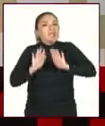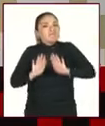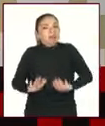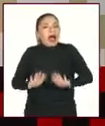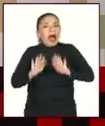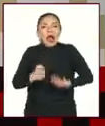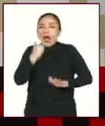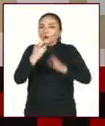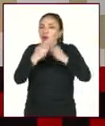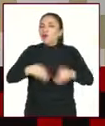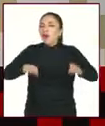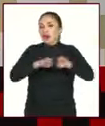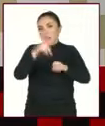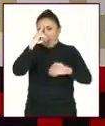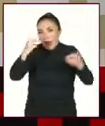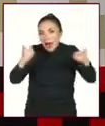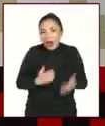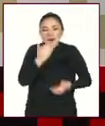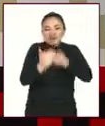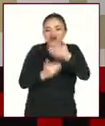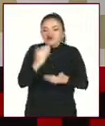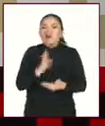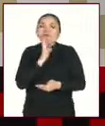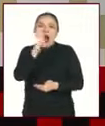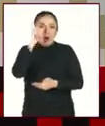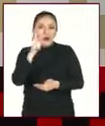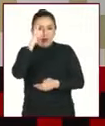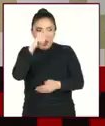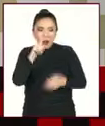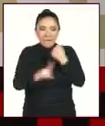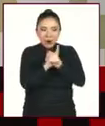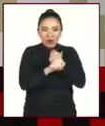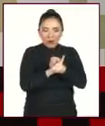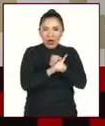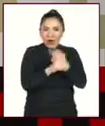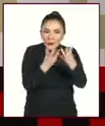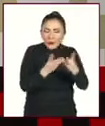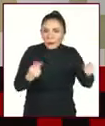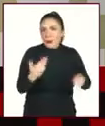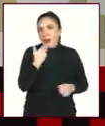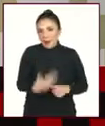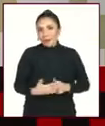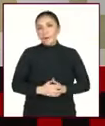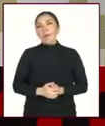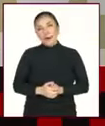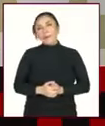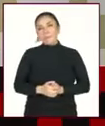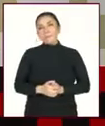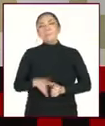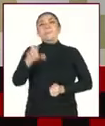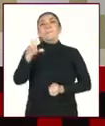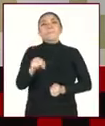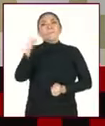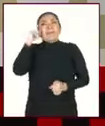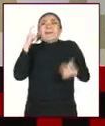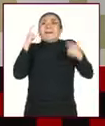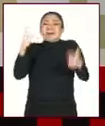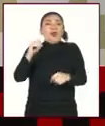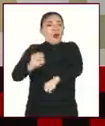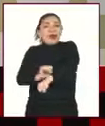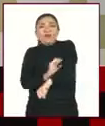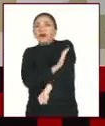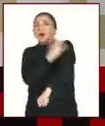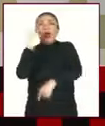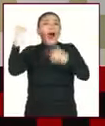que nos va a poder abrir las puertas para poder atacar la situación de una manera correcta, no dejarnos llevar por las emociones en dado